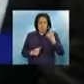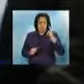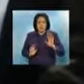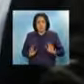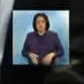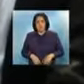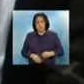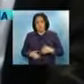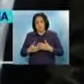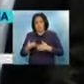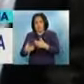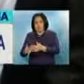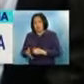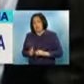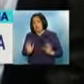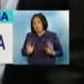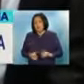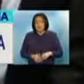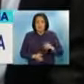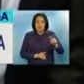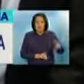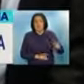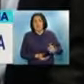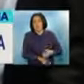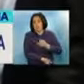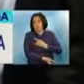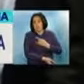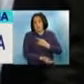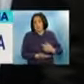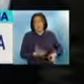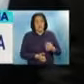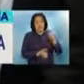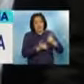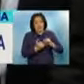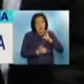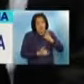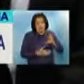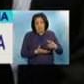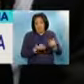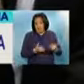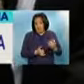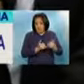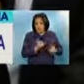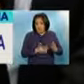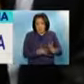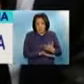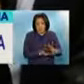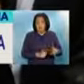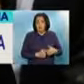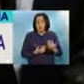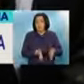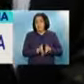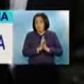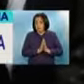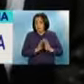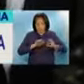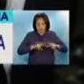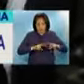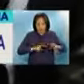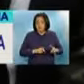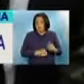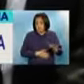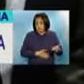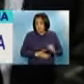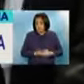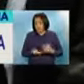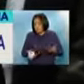muy precipitado. Finalmente le corresponde a la entidad académica un veredicto final y hasta el momento no existe. Lo que están haciendo es solicitar una investigación ya